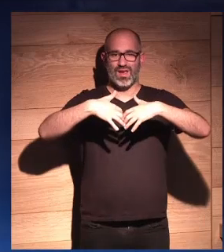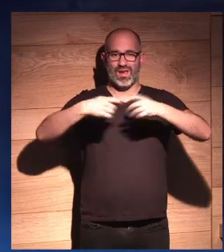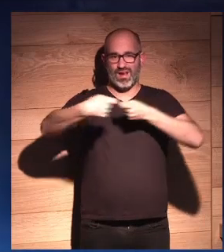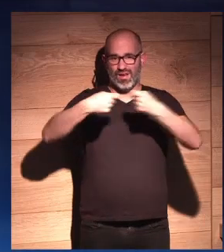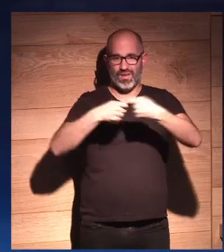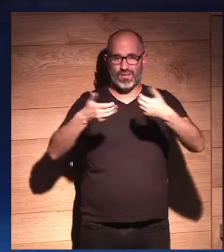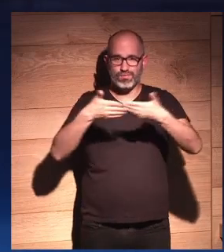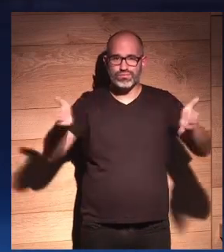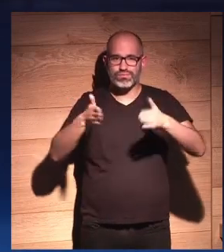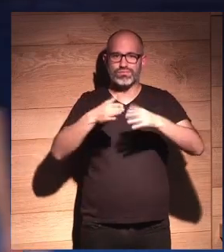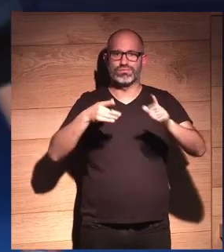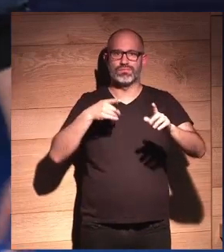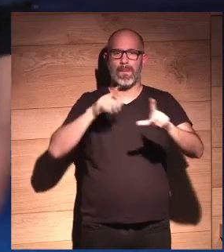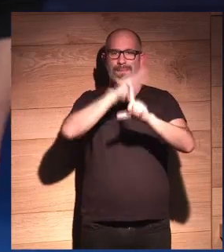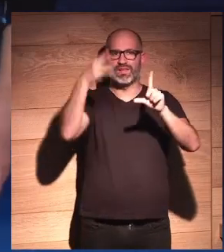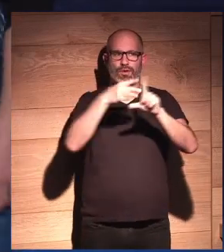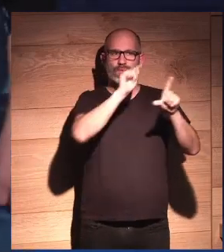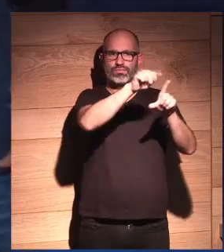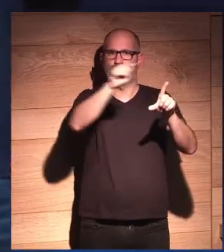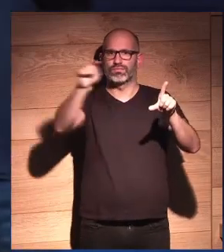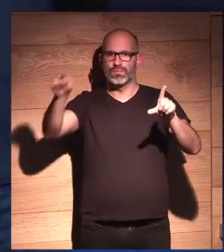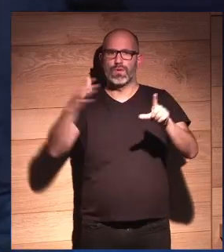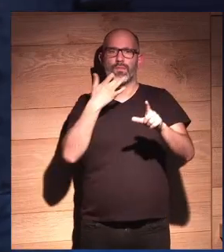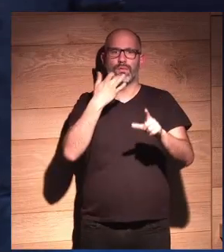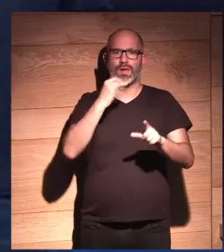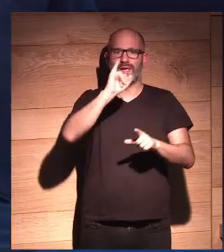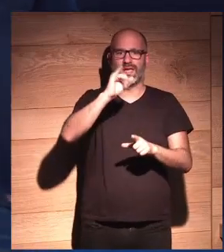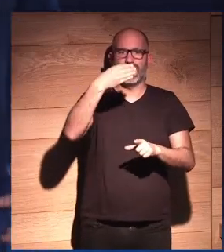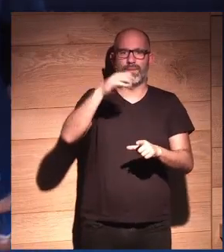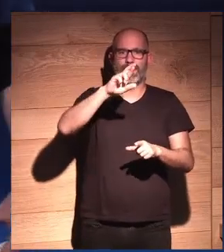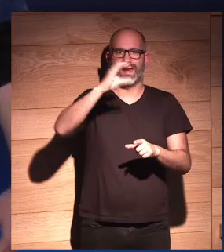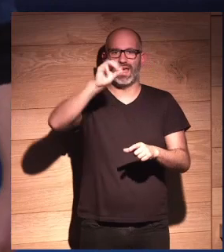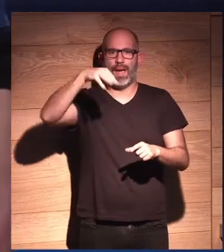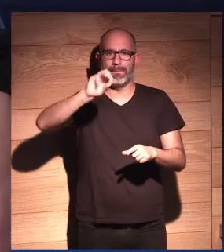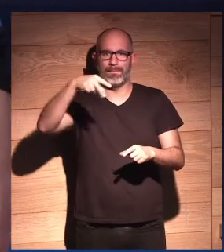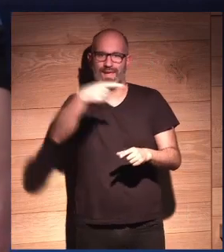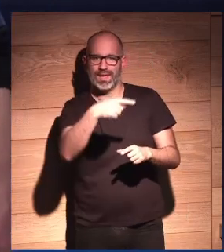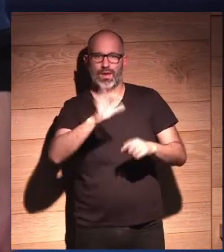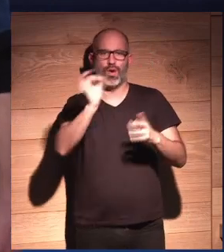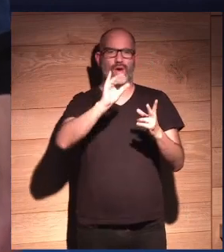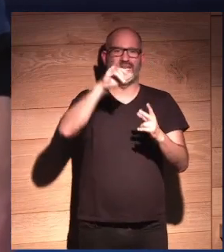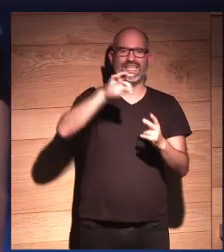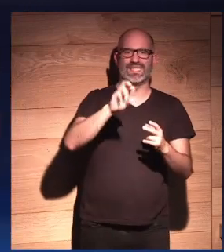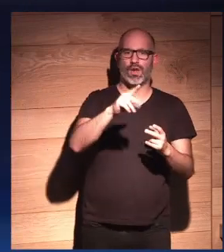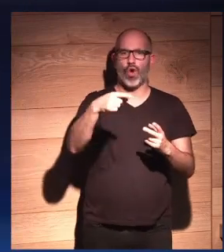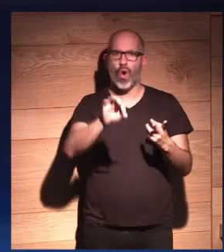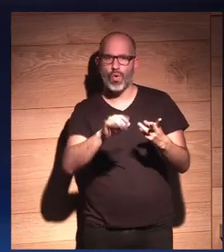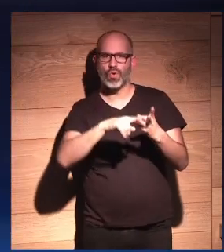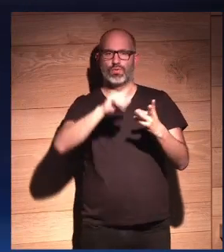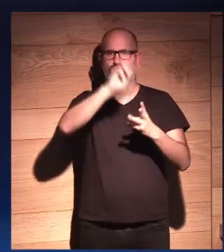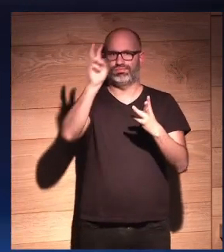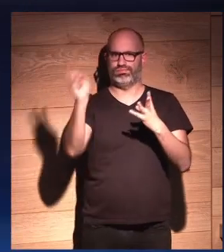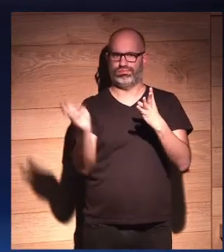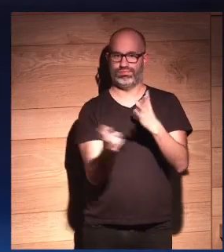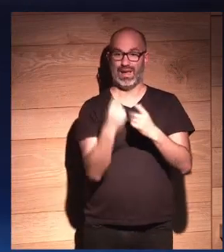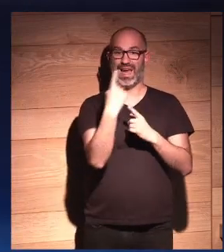plataformas. Las compañeras han estado hablando, por ejemplo, de Berkami. Hay muchas plataformas muy grandes. Está Indiegogo, Kickstarter,